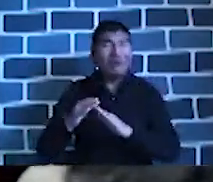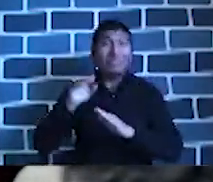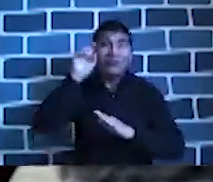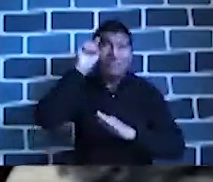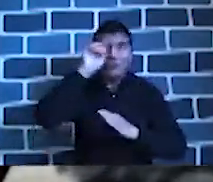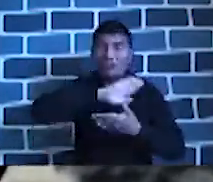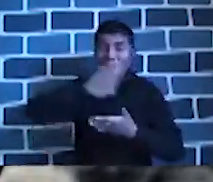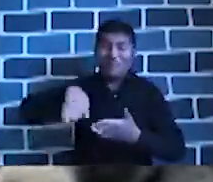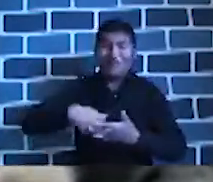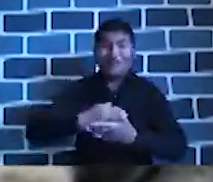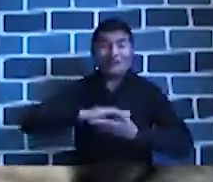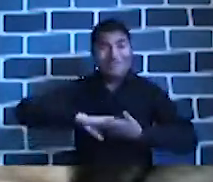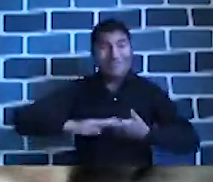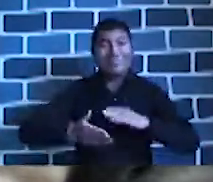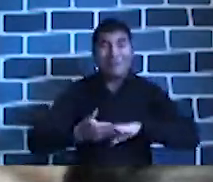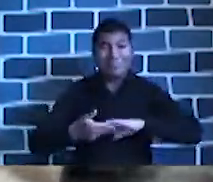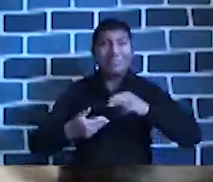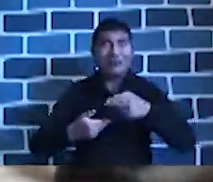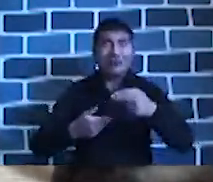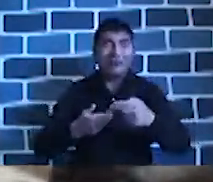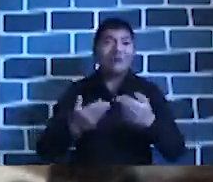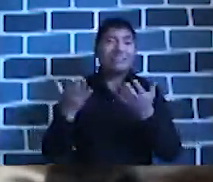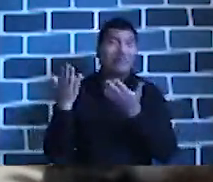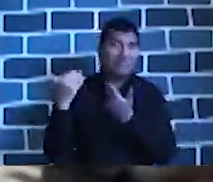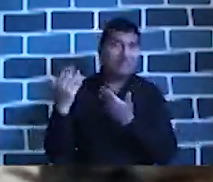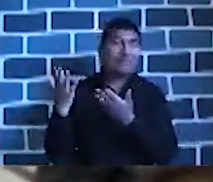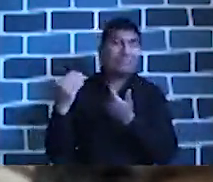la historia desea y espera.